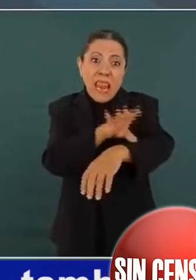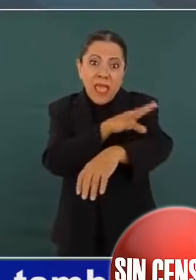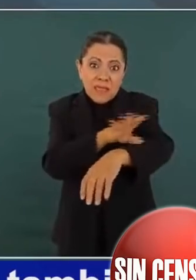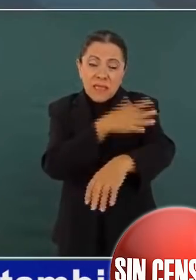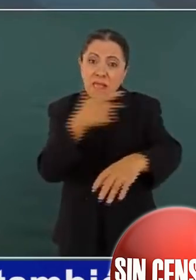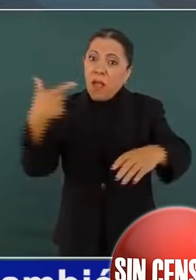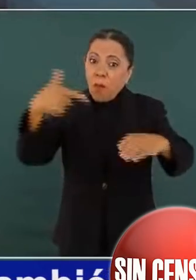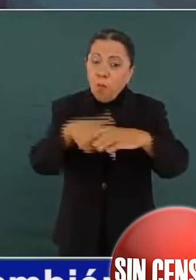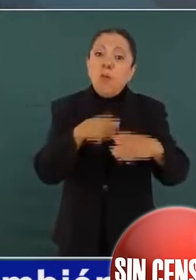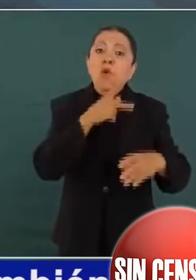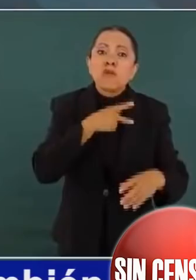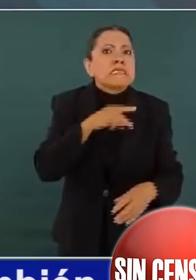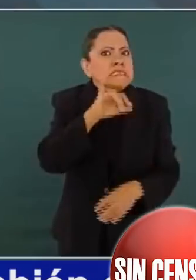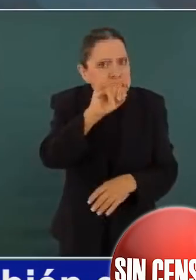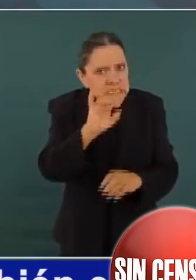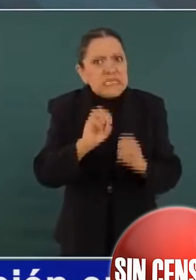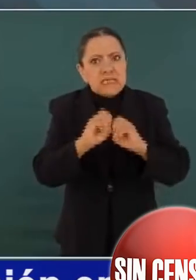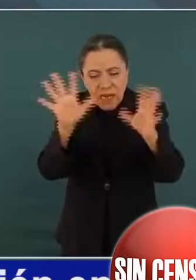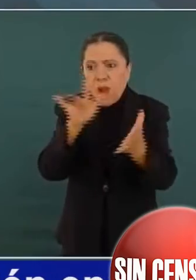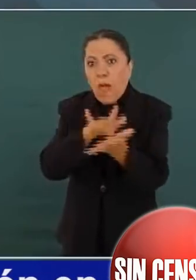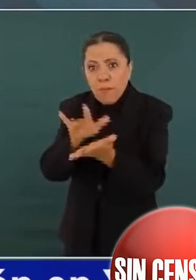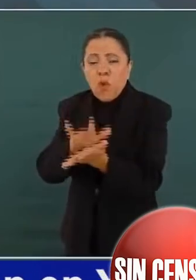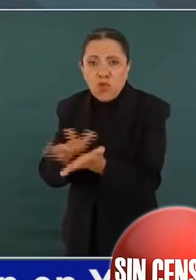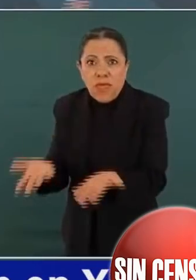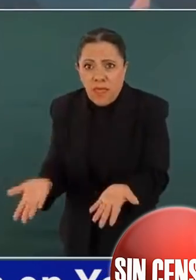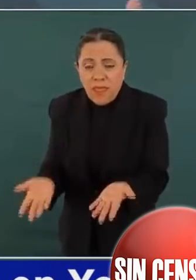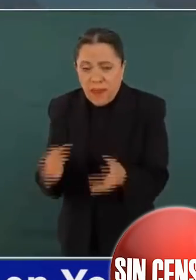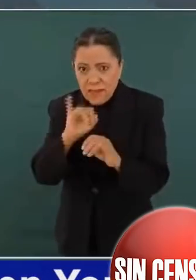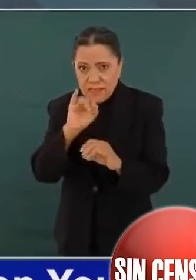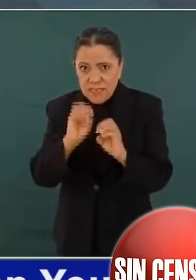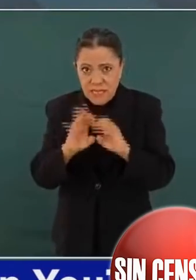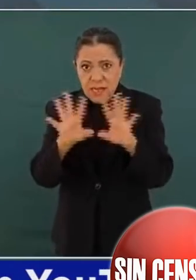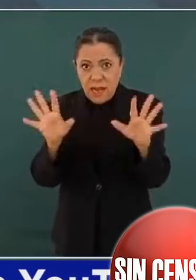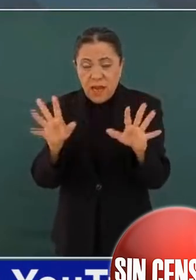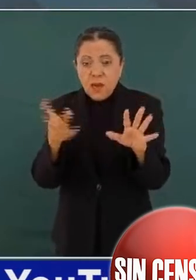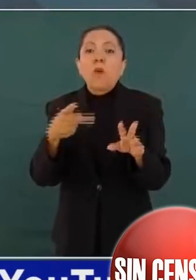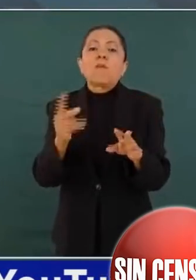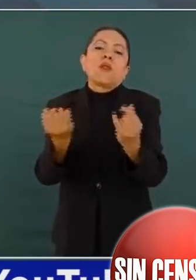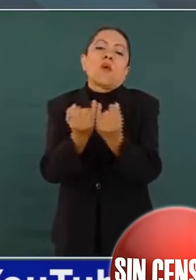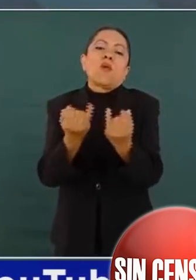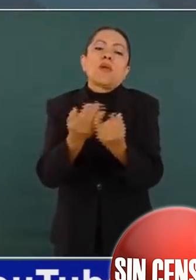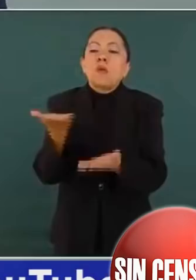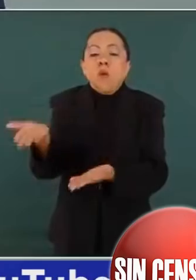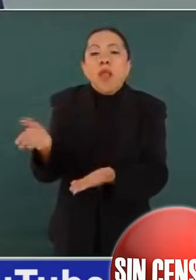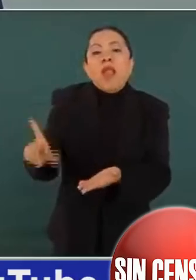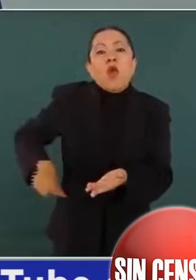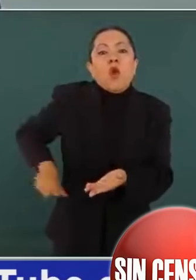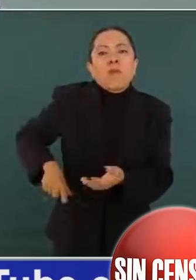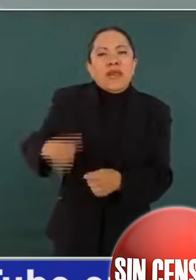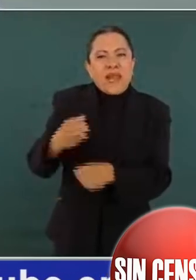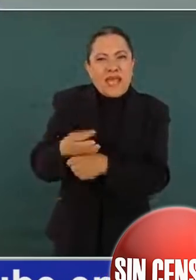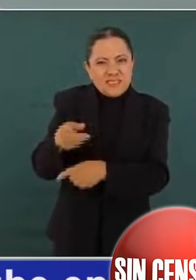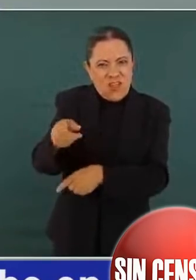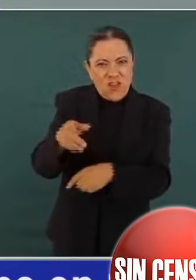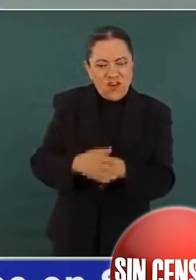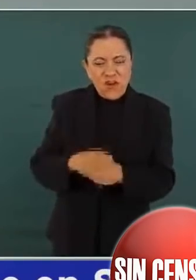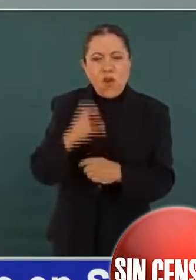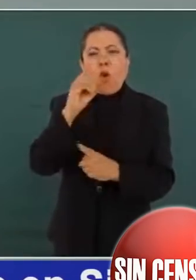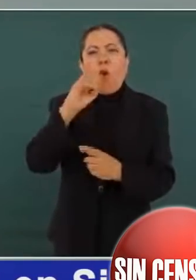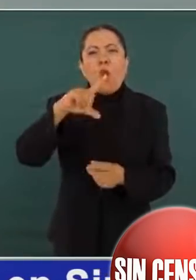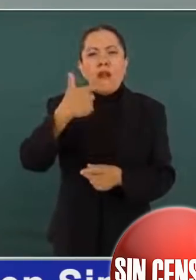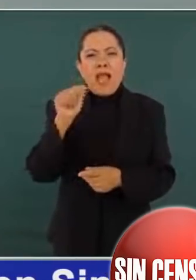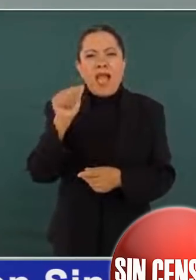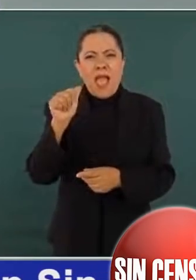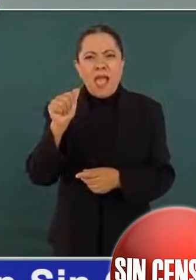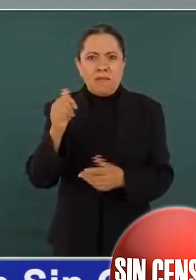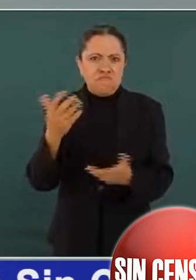Es como lo mismo, ¿no? Este organismo de gobernación, pues no significa de que no se va a